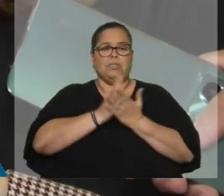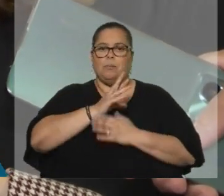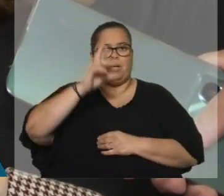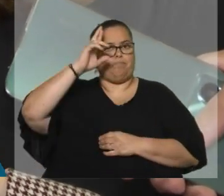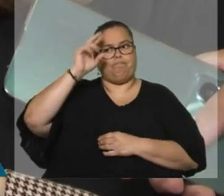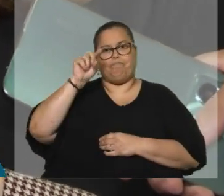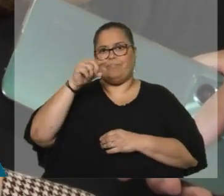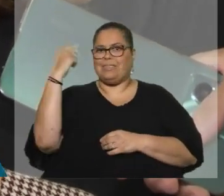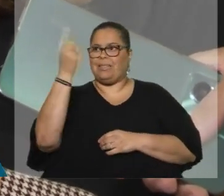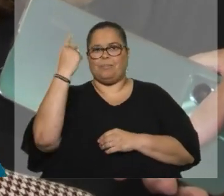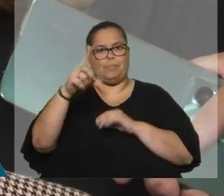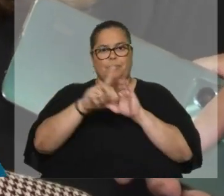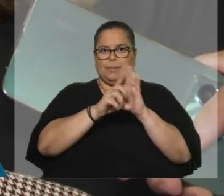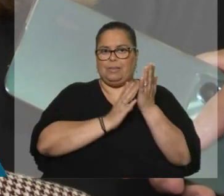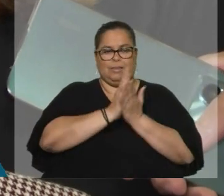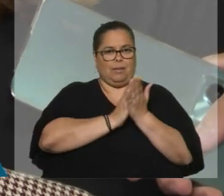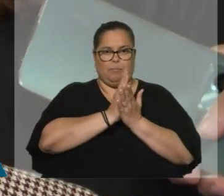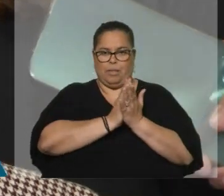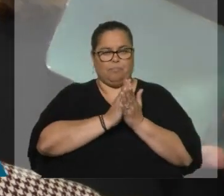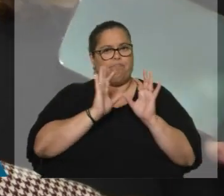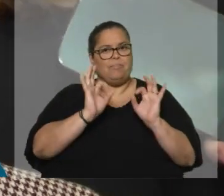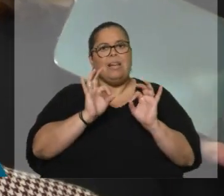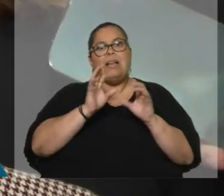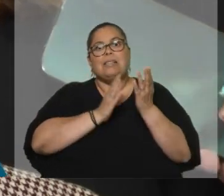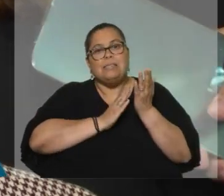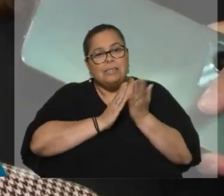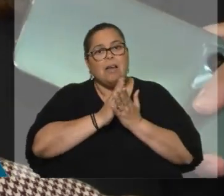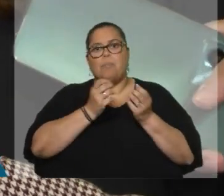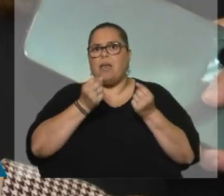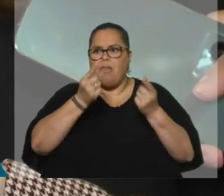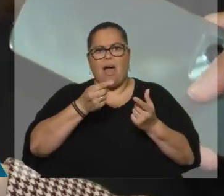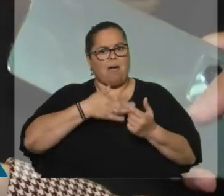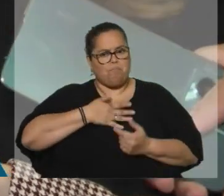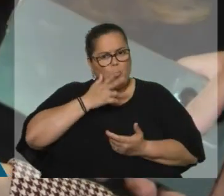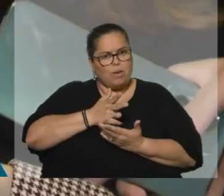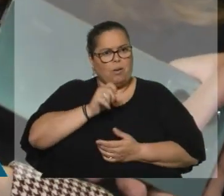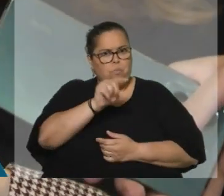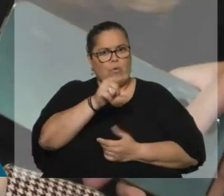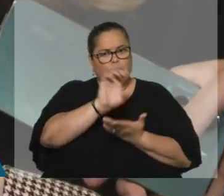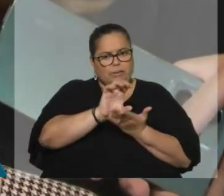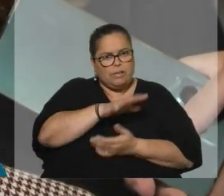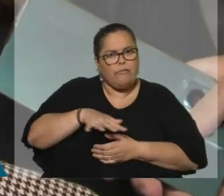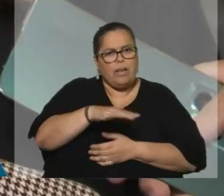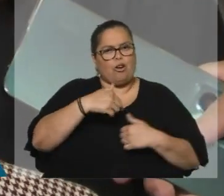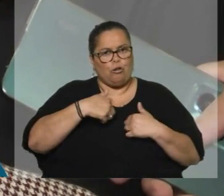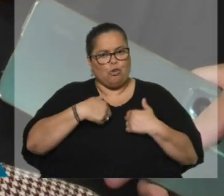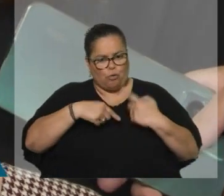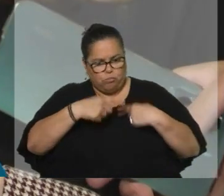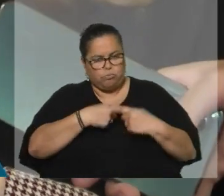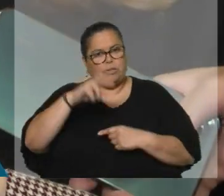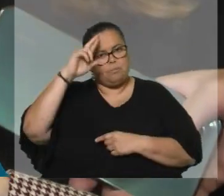proportionality of mitigating the harm for civilians We are keeping the